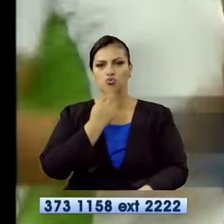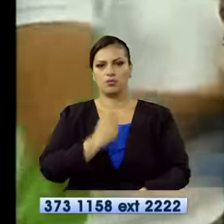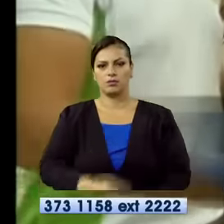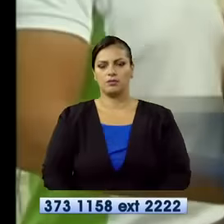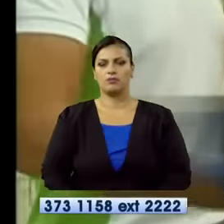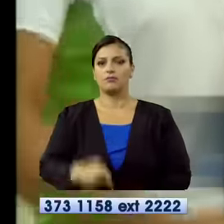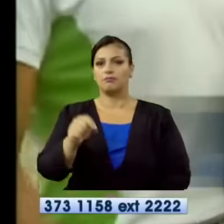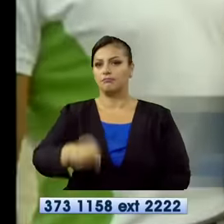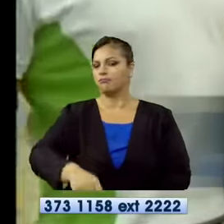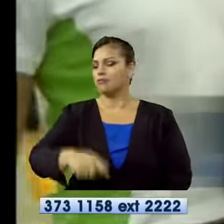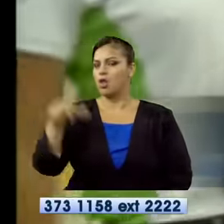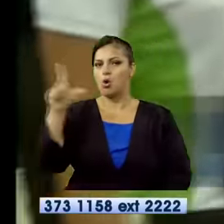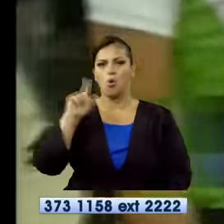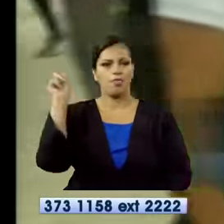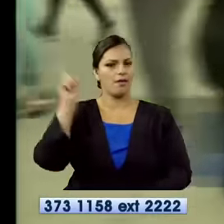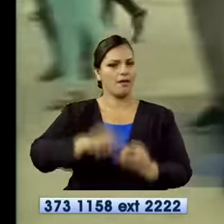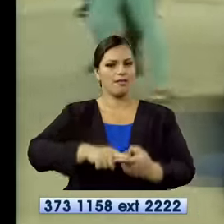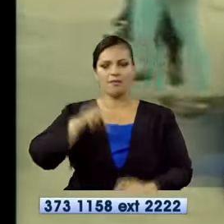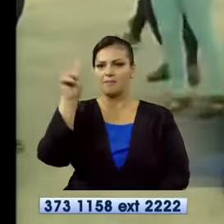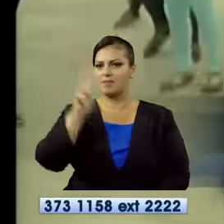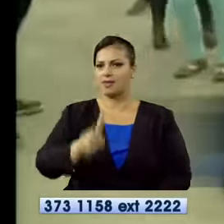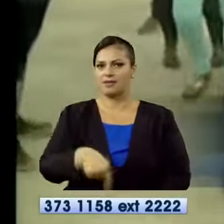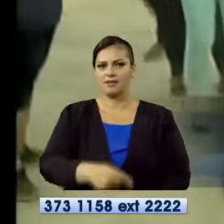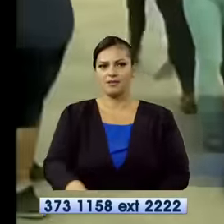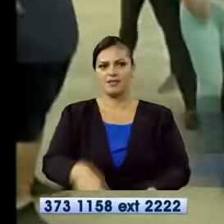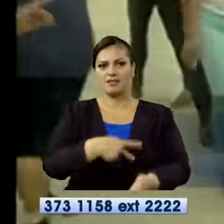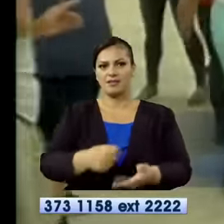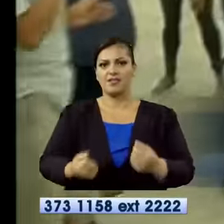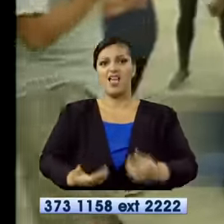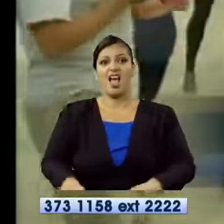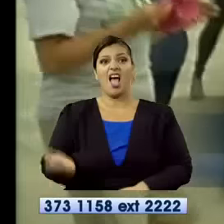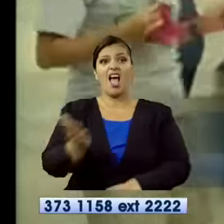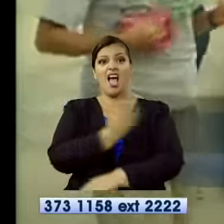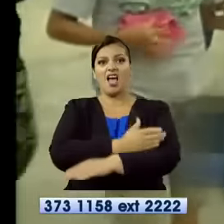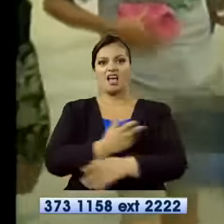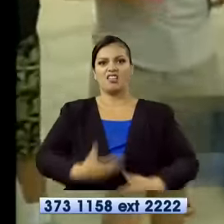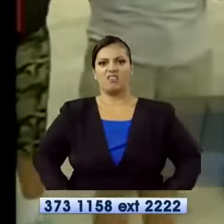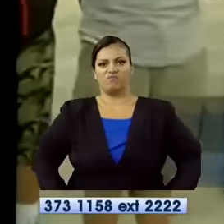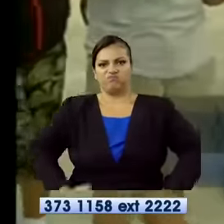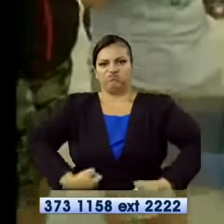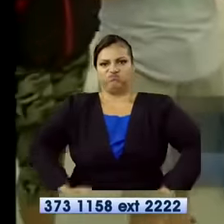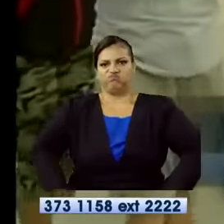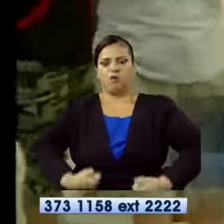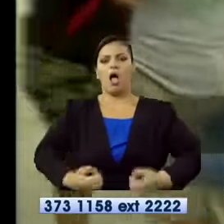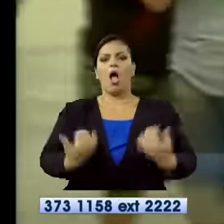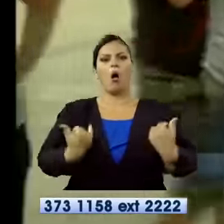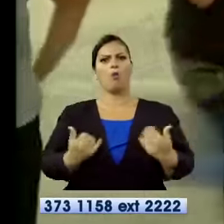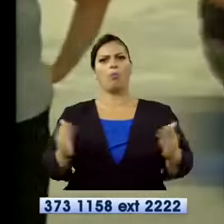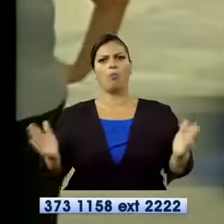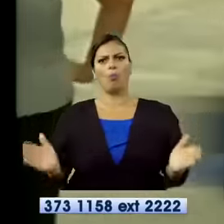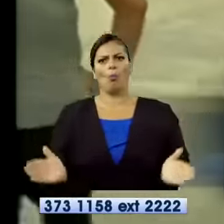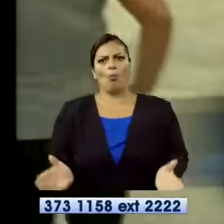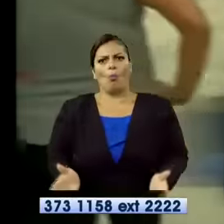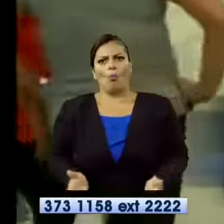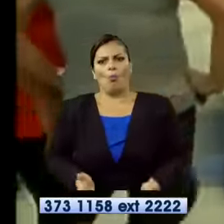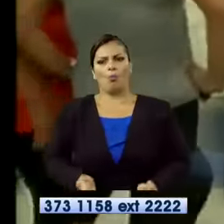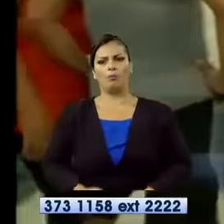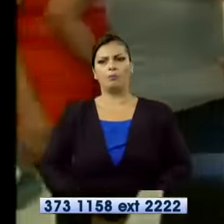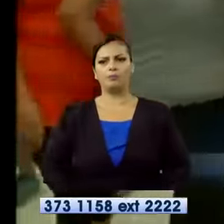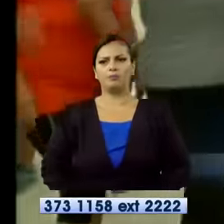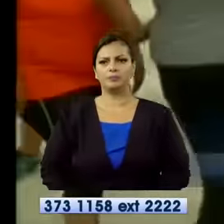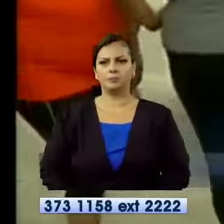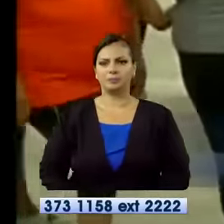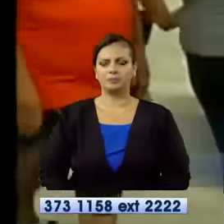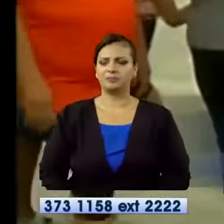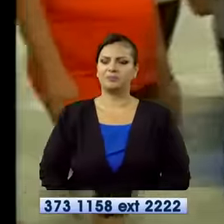¿Los resultados? Sí, sí hay resultados. Ya la barriga me está colgando ya. Sí. Muchas gracias. Vamos a hablar con uno de los